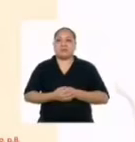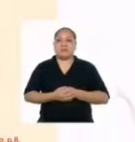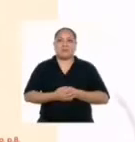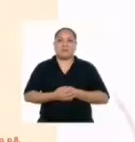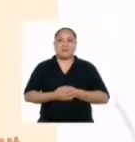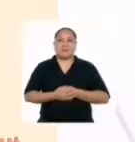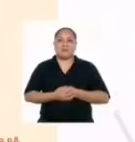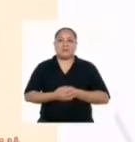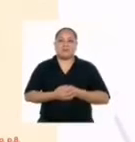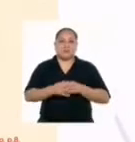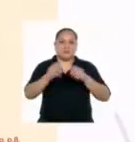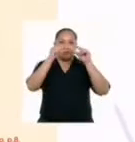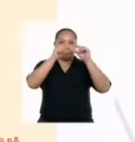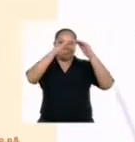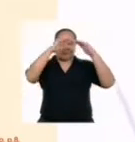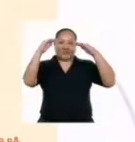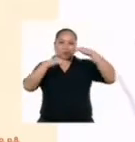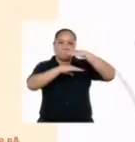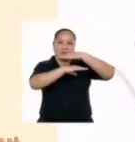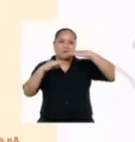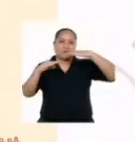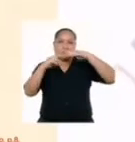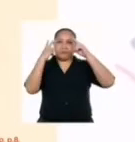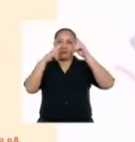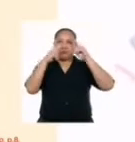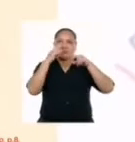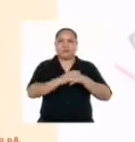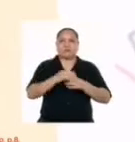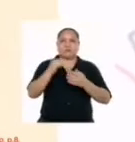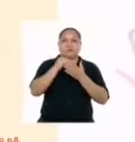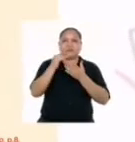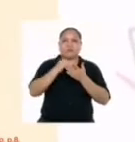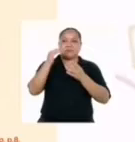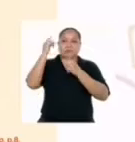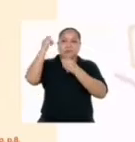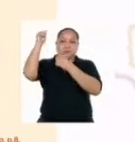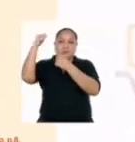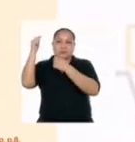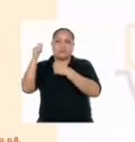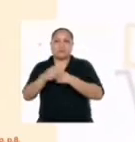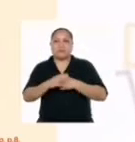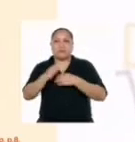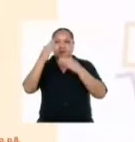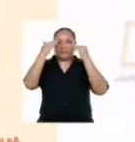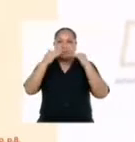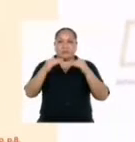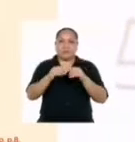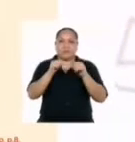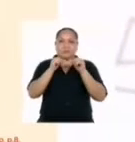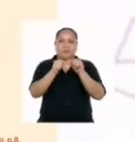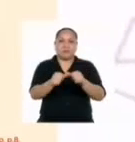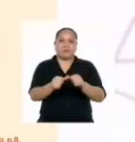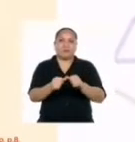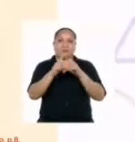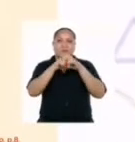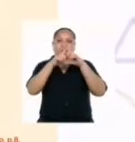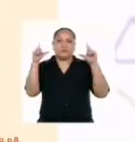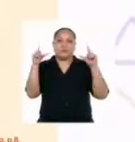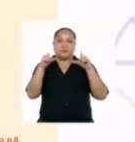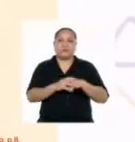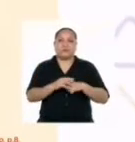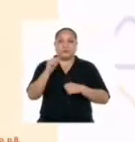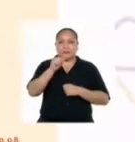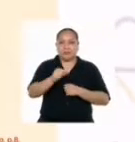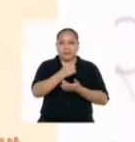Hay como un subtítulo, ¿ven? Estudios y turismo. Y luego continúa el texto.